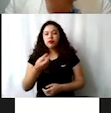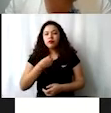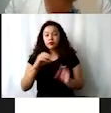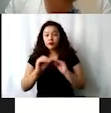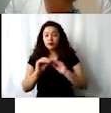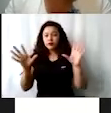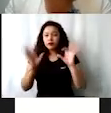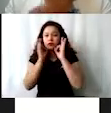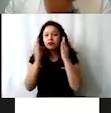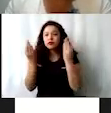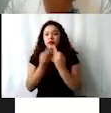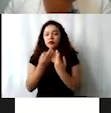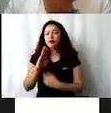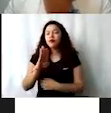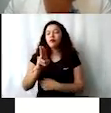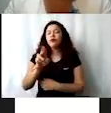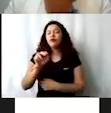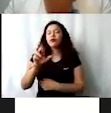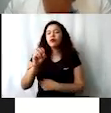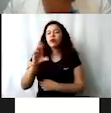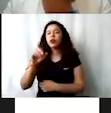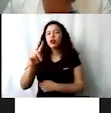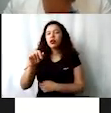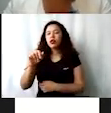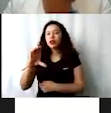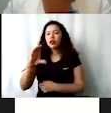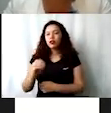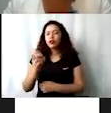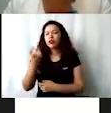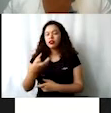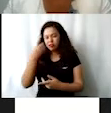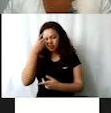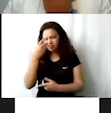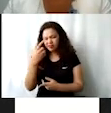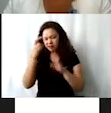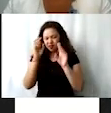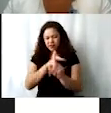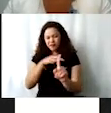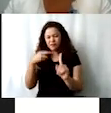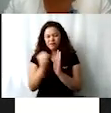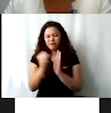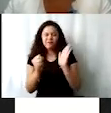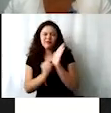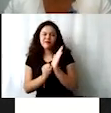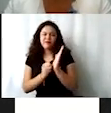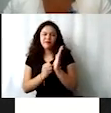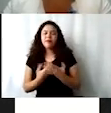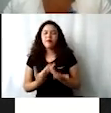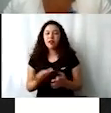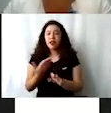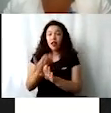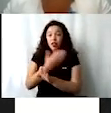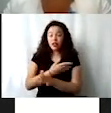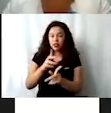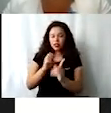modelo burocrático va perdiendo terreno ante esta visión sistemática y contingente. Antes de adentrarme a esta